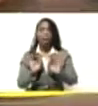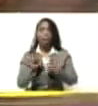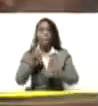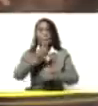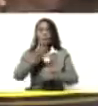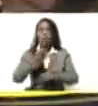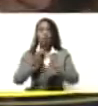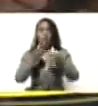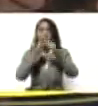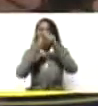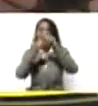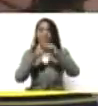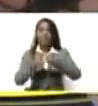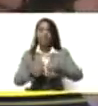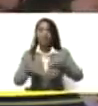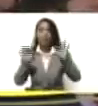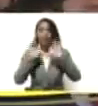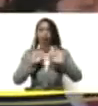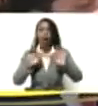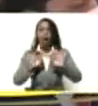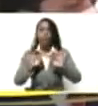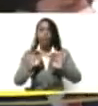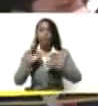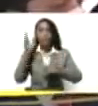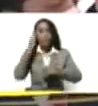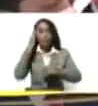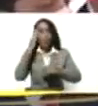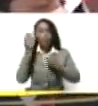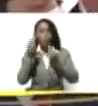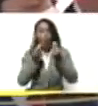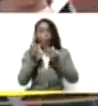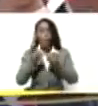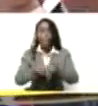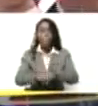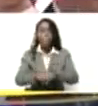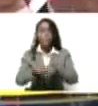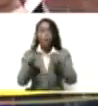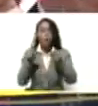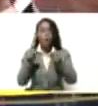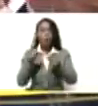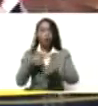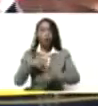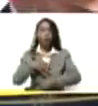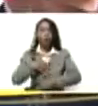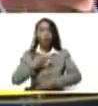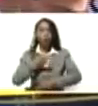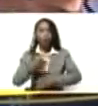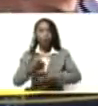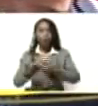que juegan permanentemente en el oficio de la conspiración desde su posición de empresario